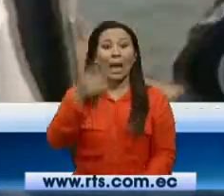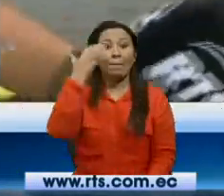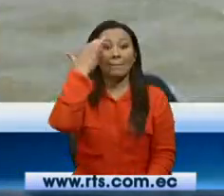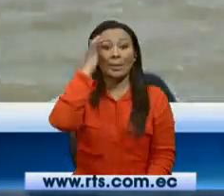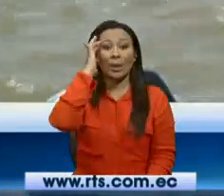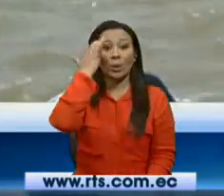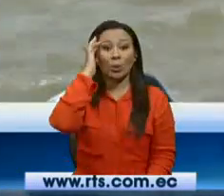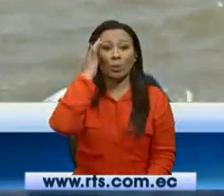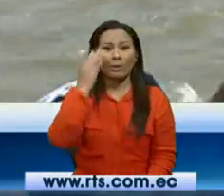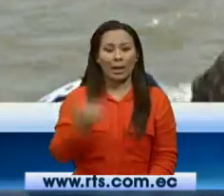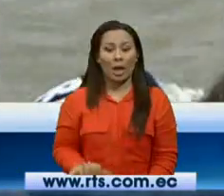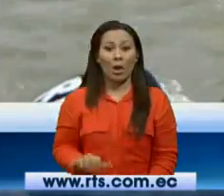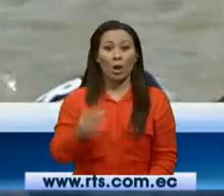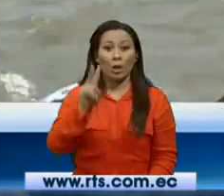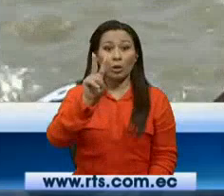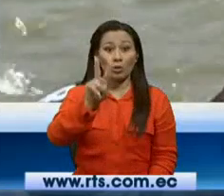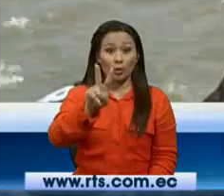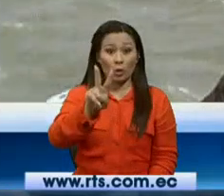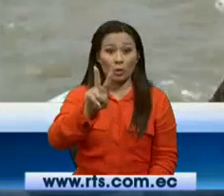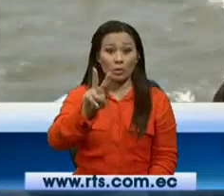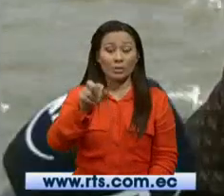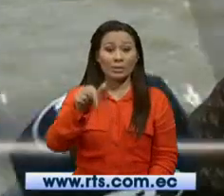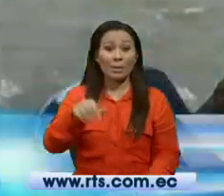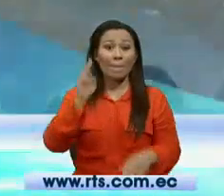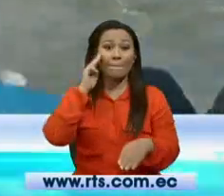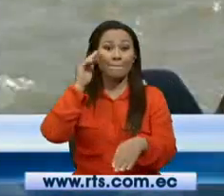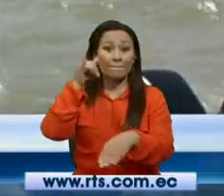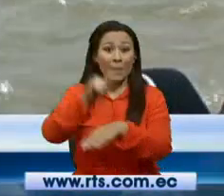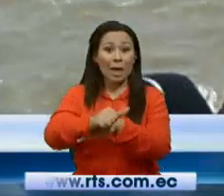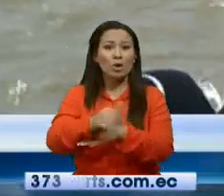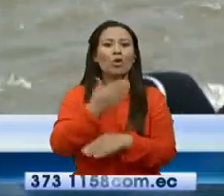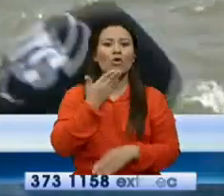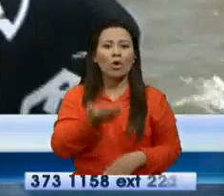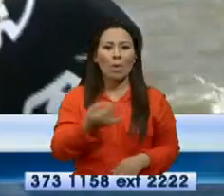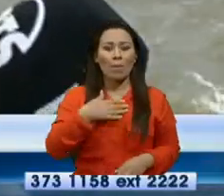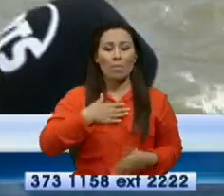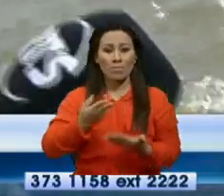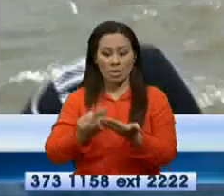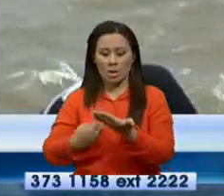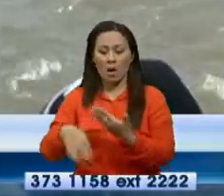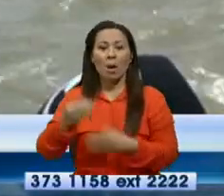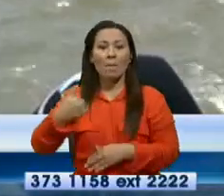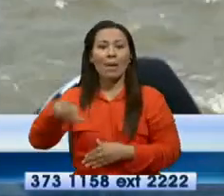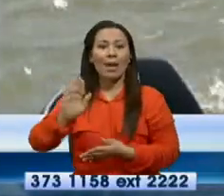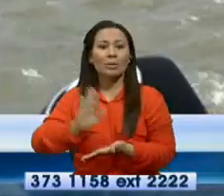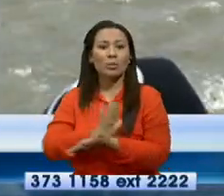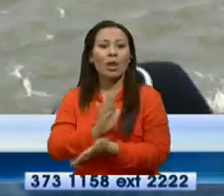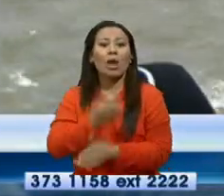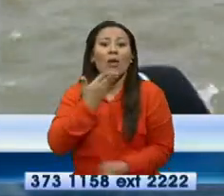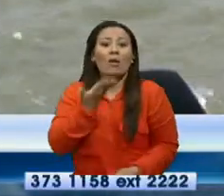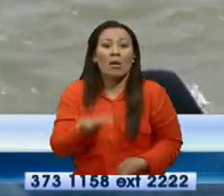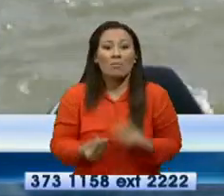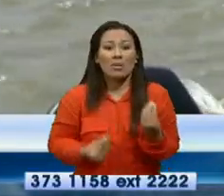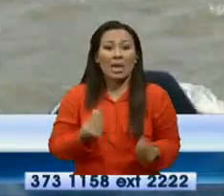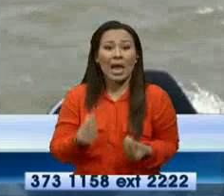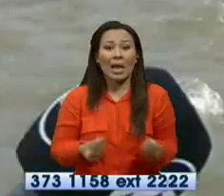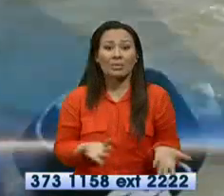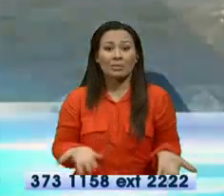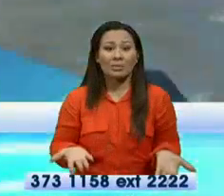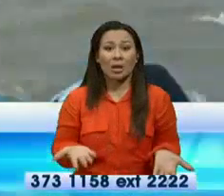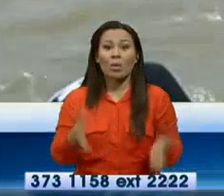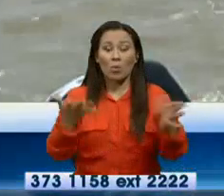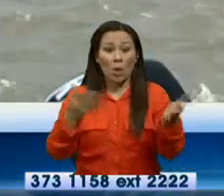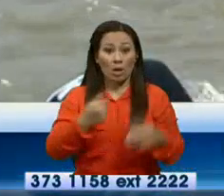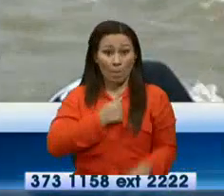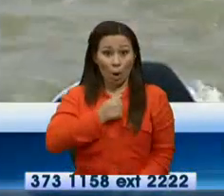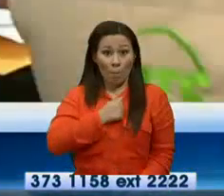más. Ahora el 2 de este mes que entra, ya se abren las clases. No saben cómo van a hacer. No sabemos cómo van a hacer. Yo